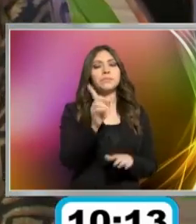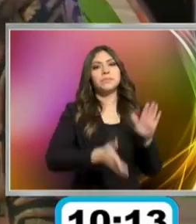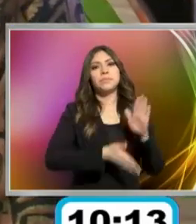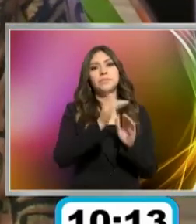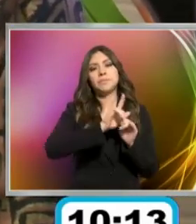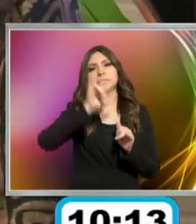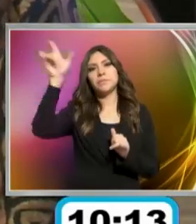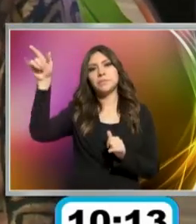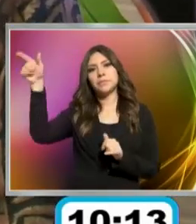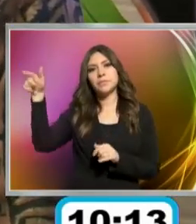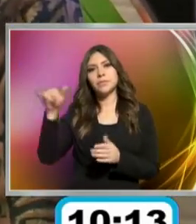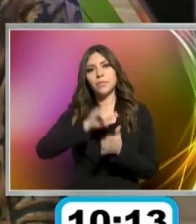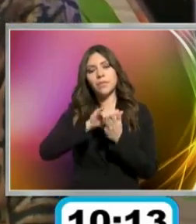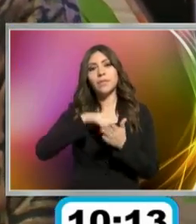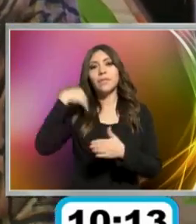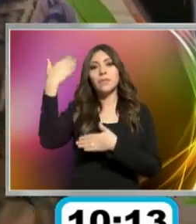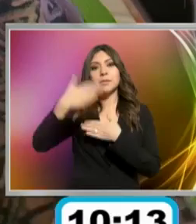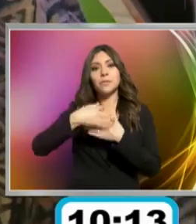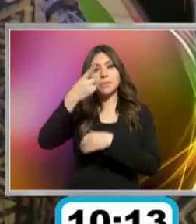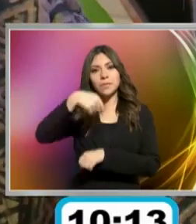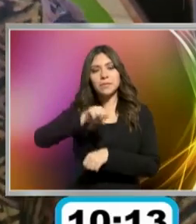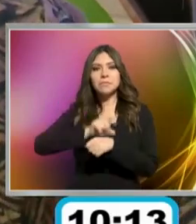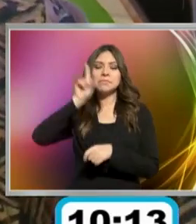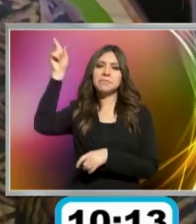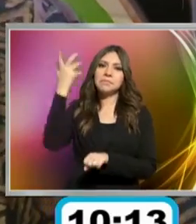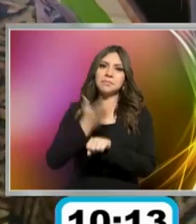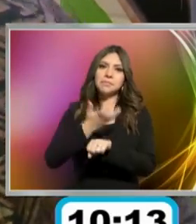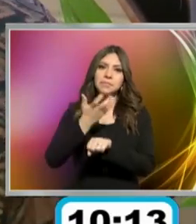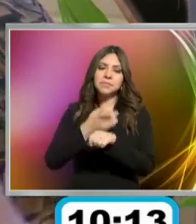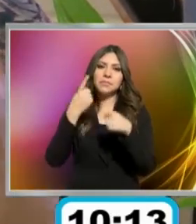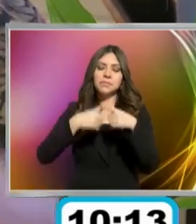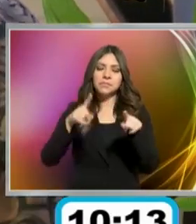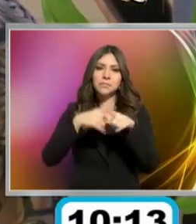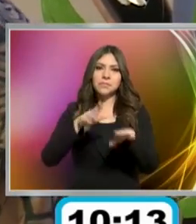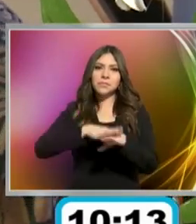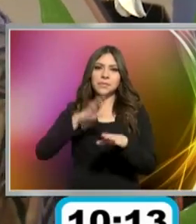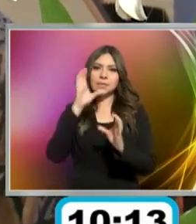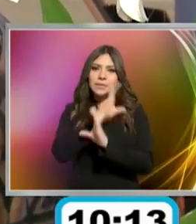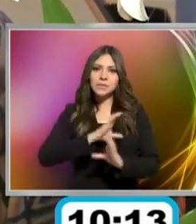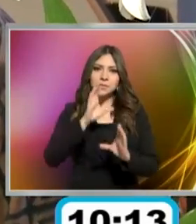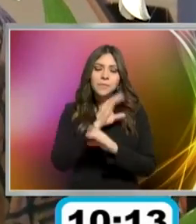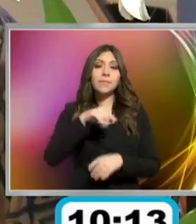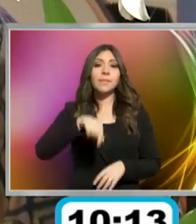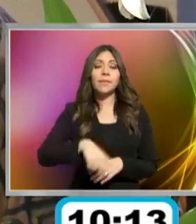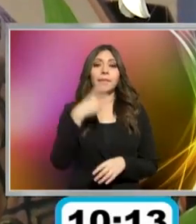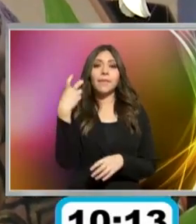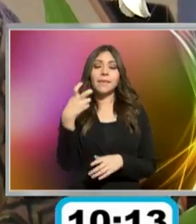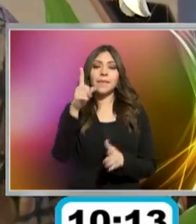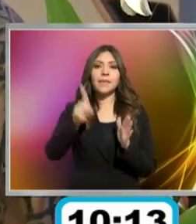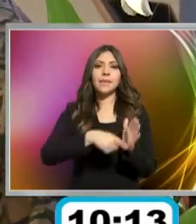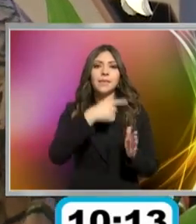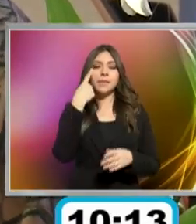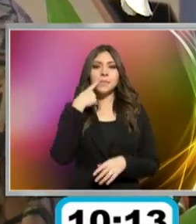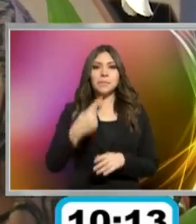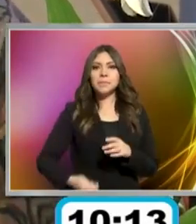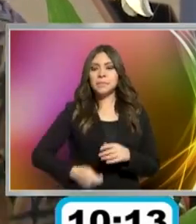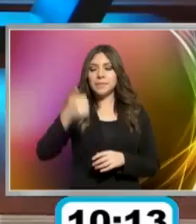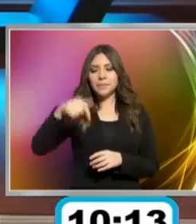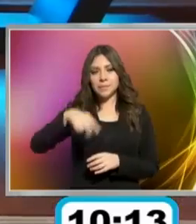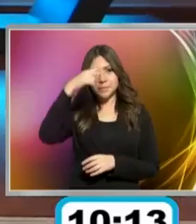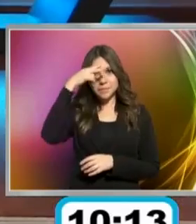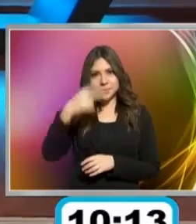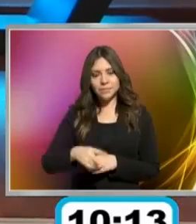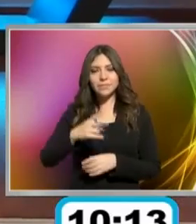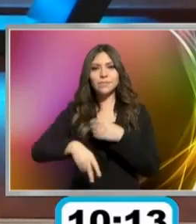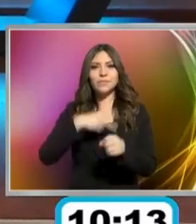York para la siguiente semana estar presentando cosas allá. Esta vez hicimos la presentación del EP, del disco, Sí. primero en México y luego en